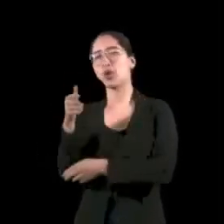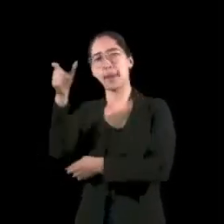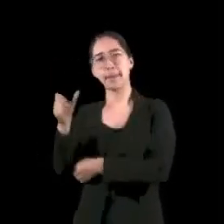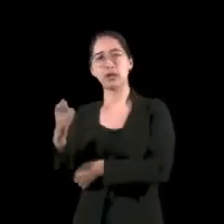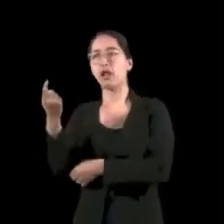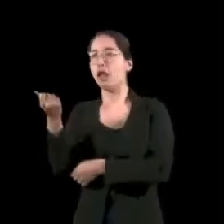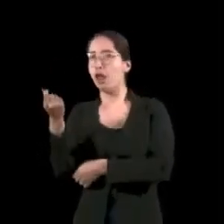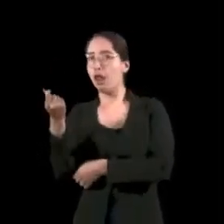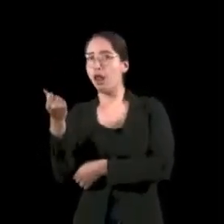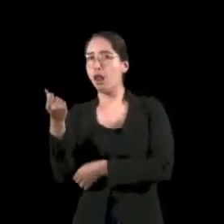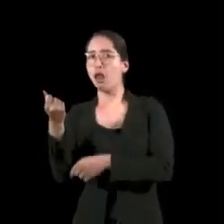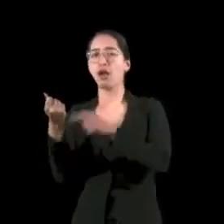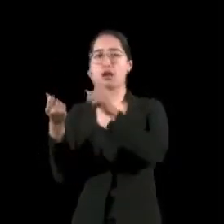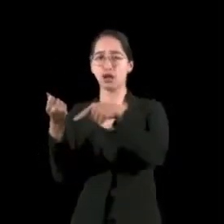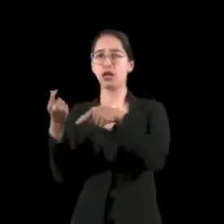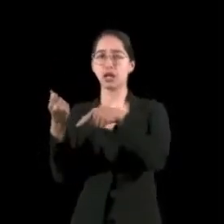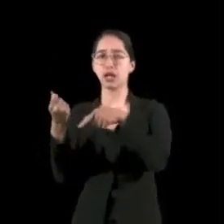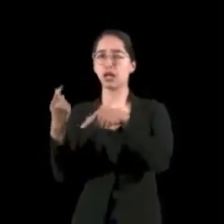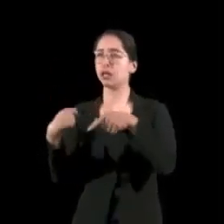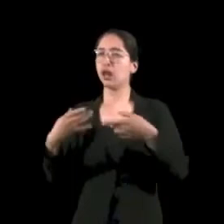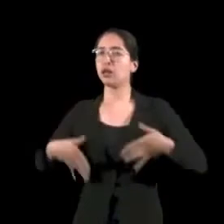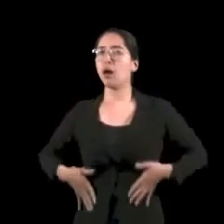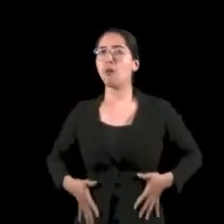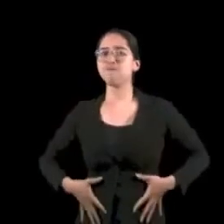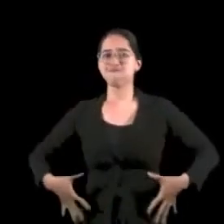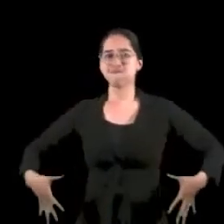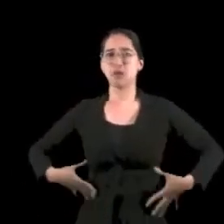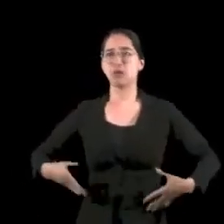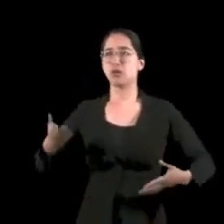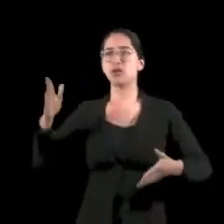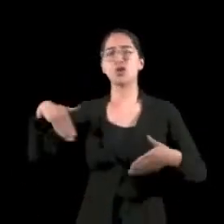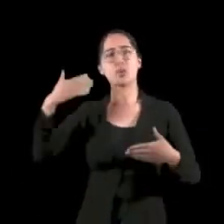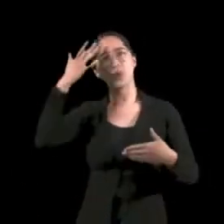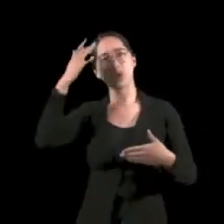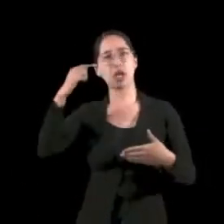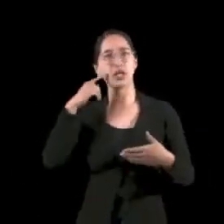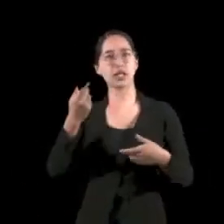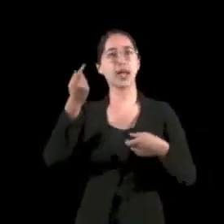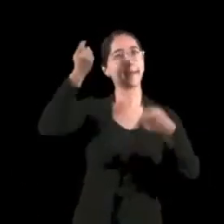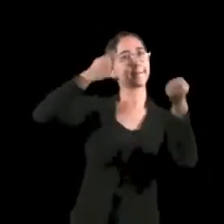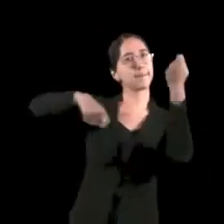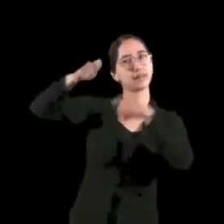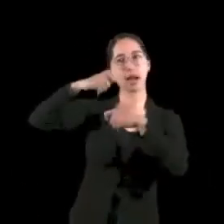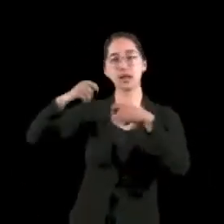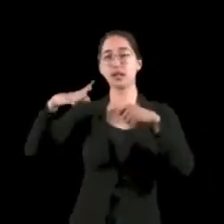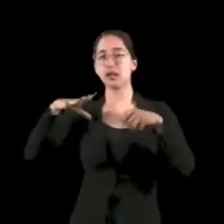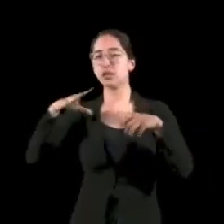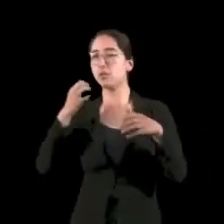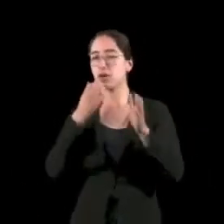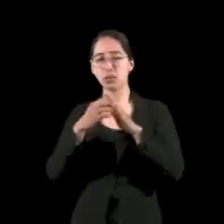se hace el plan para, a partir de impuestar la coca, de impuestar el negocio de la coca,